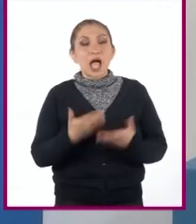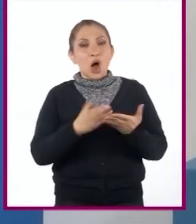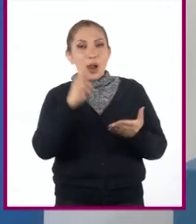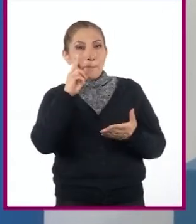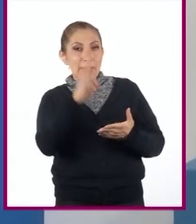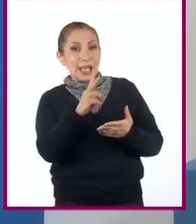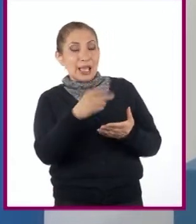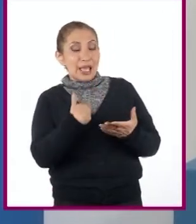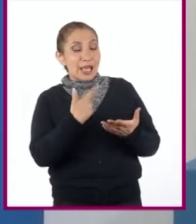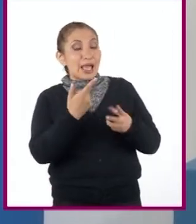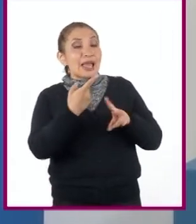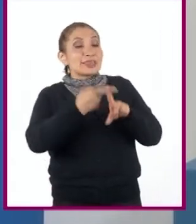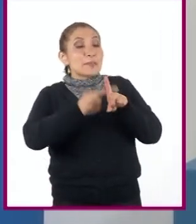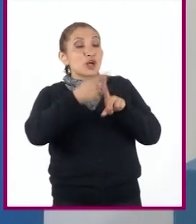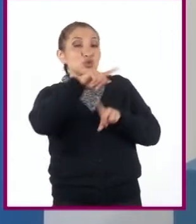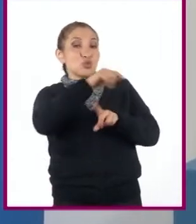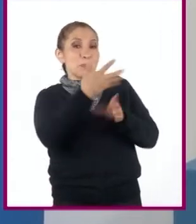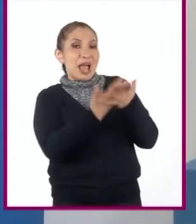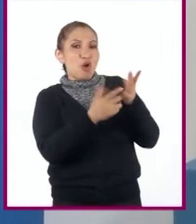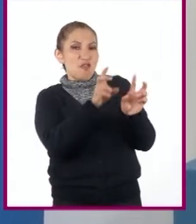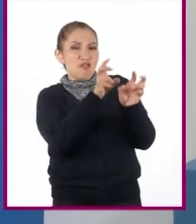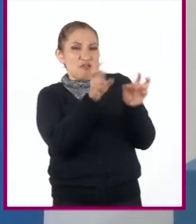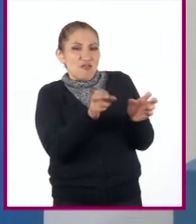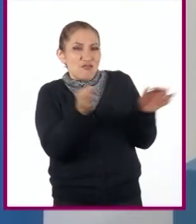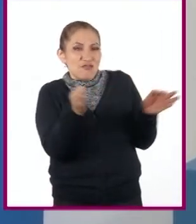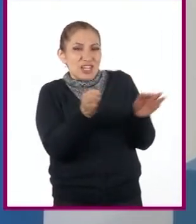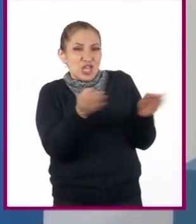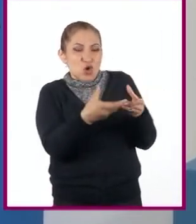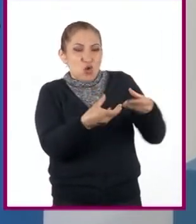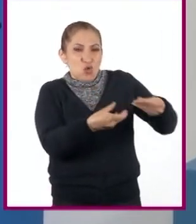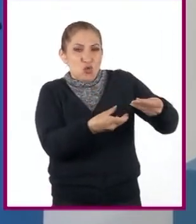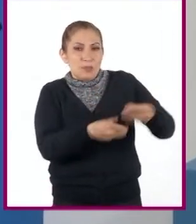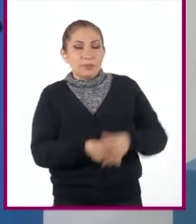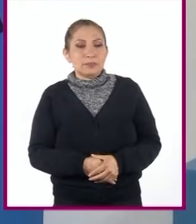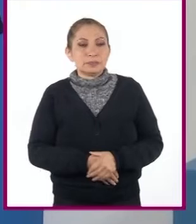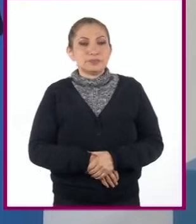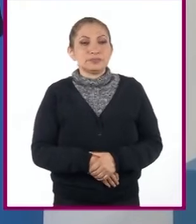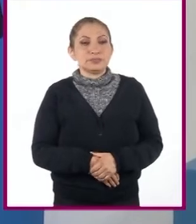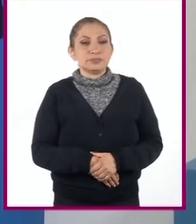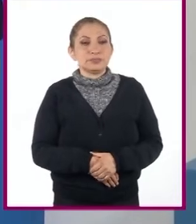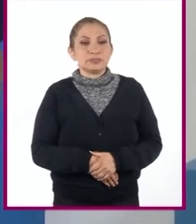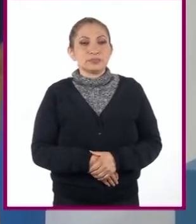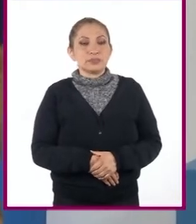mide la temperatura de tu otra mano, que tenía la compresa congelada.